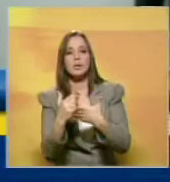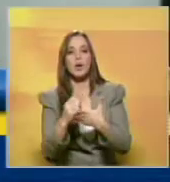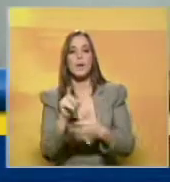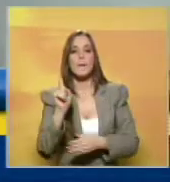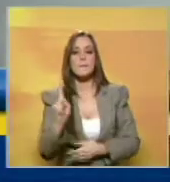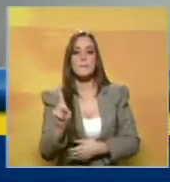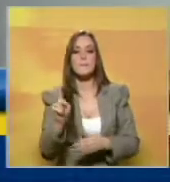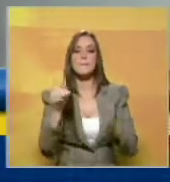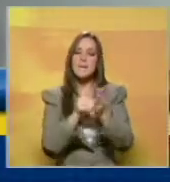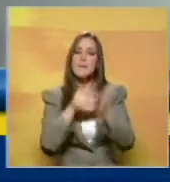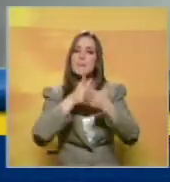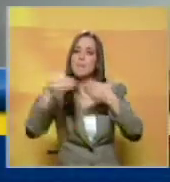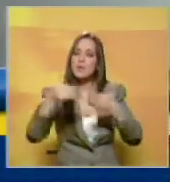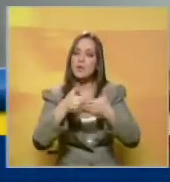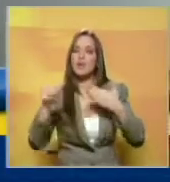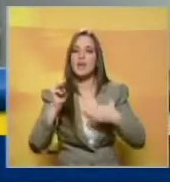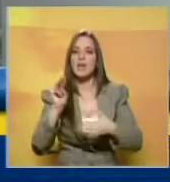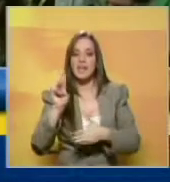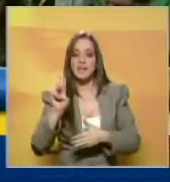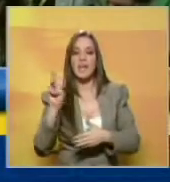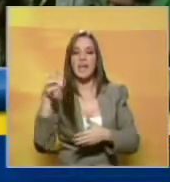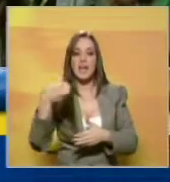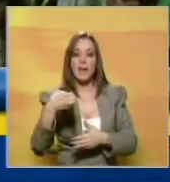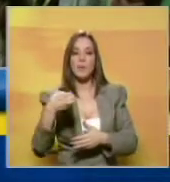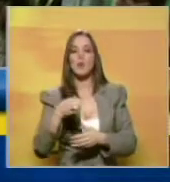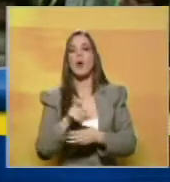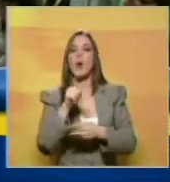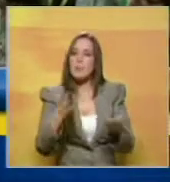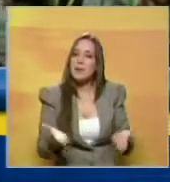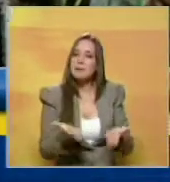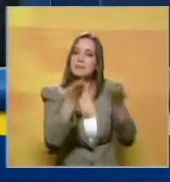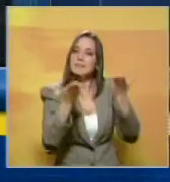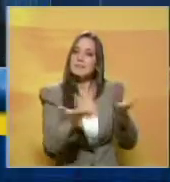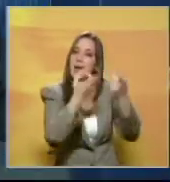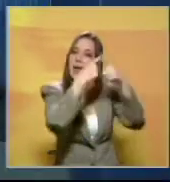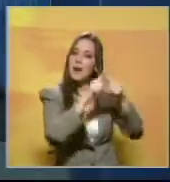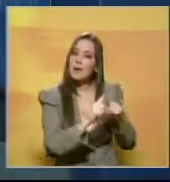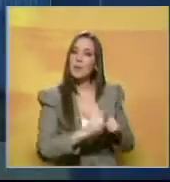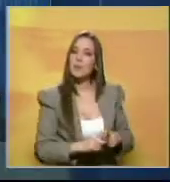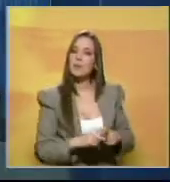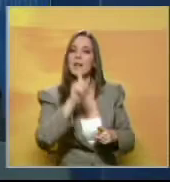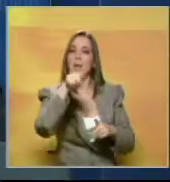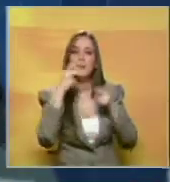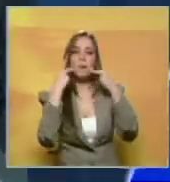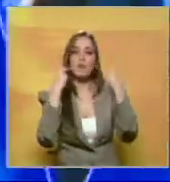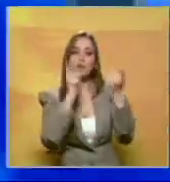de 1.000 millones de euros a fin de impulsar la economía de ese país y su transición política.